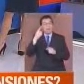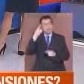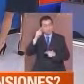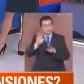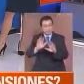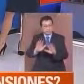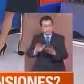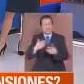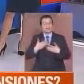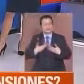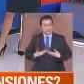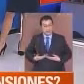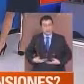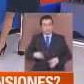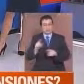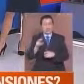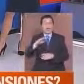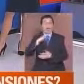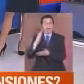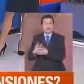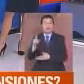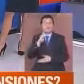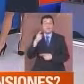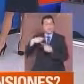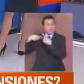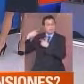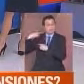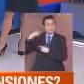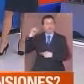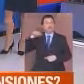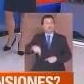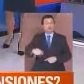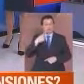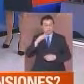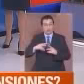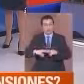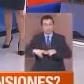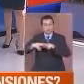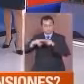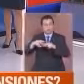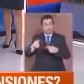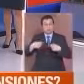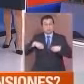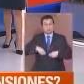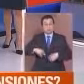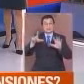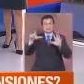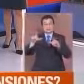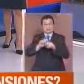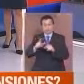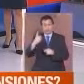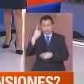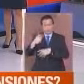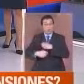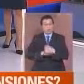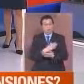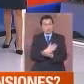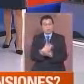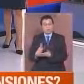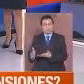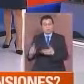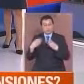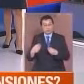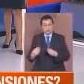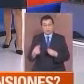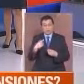tranquilidad, porque hasta el viernes pasado, los multifondos han tenido una rentabilidad del 7% en lo que va de este año, y se han